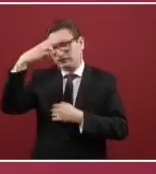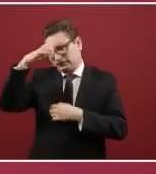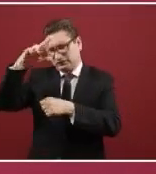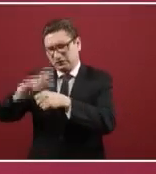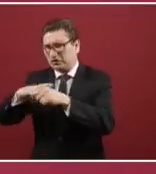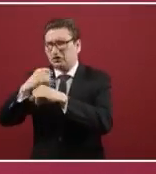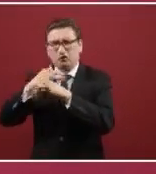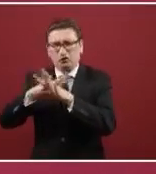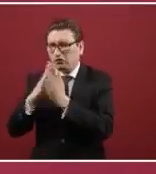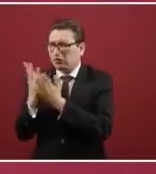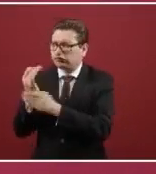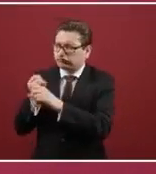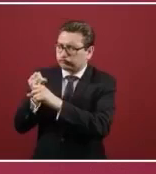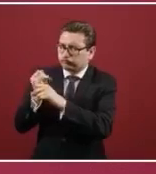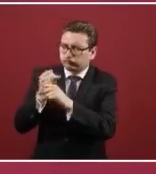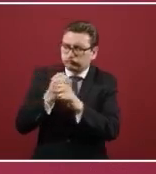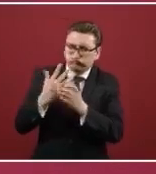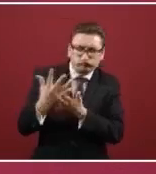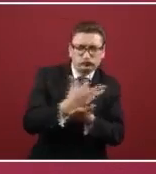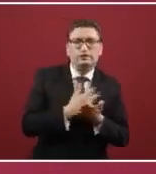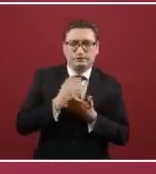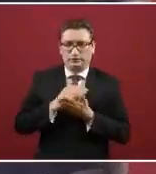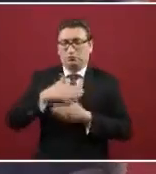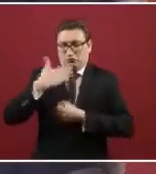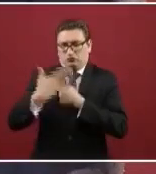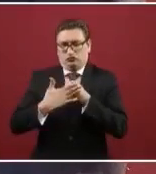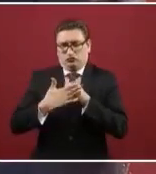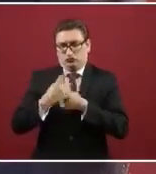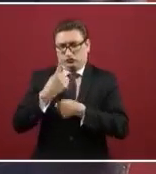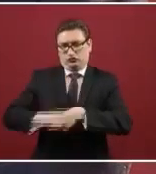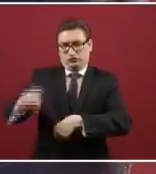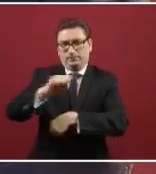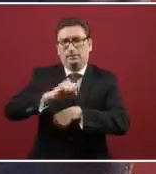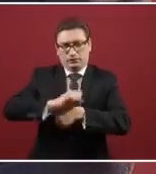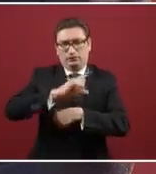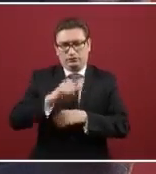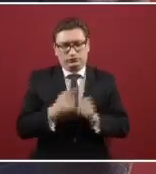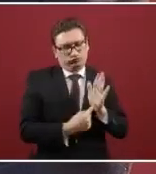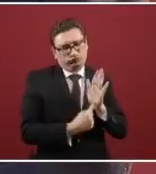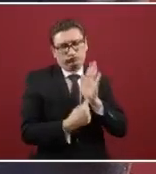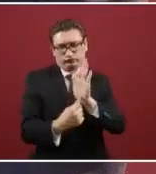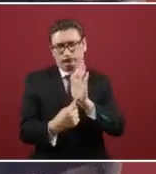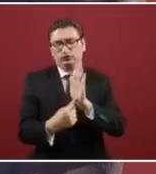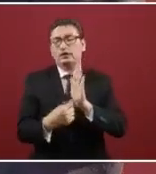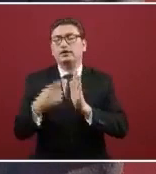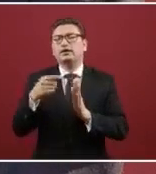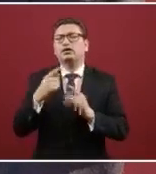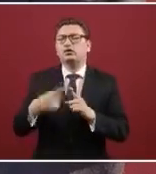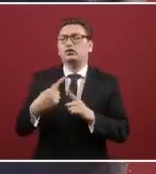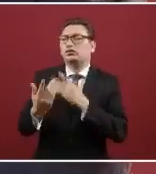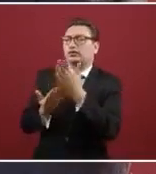y la semana próxima ya se va a presentar al